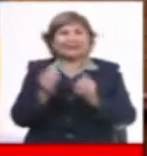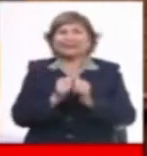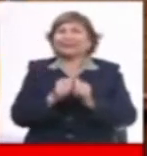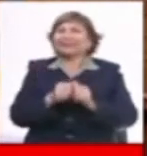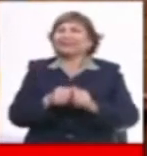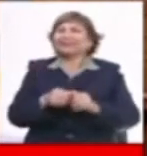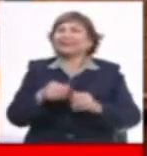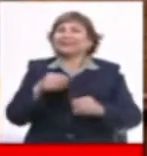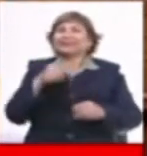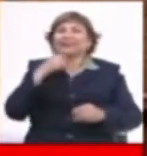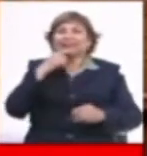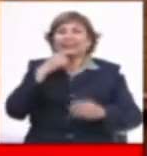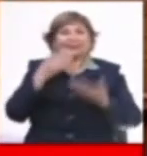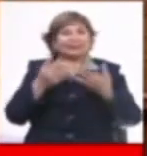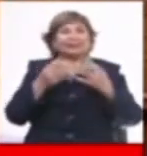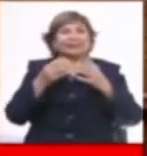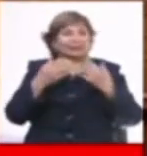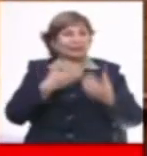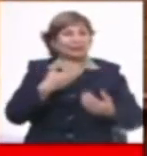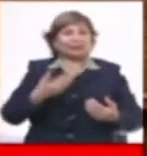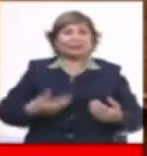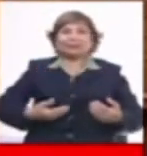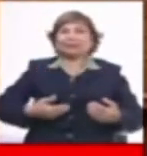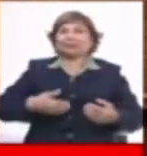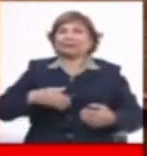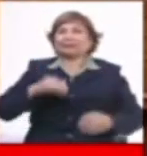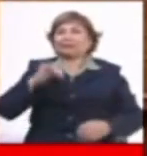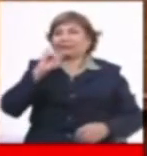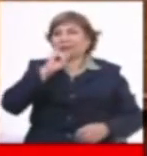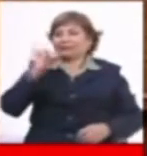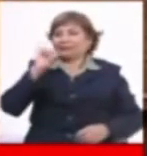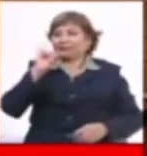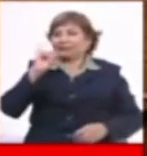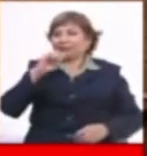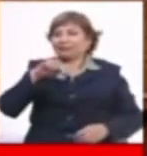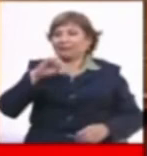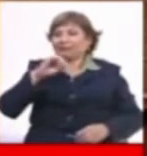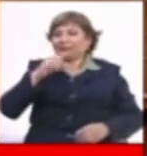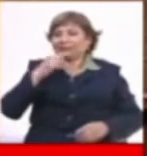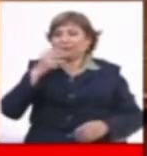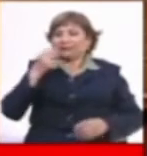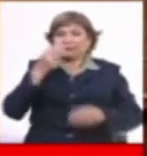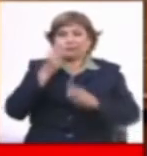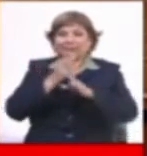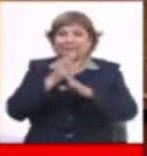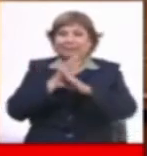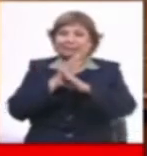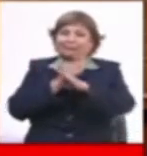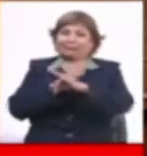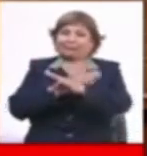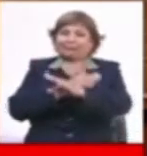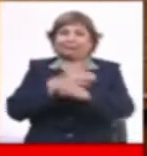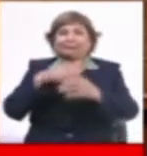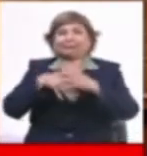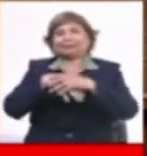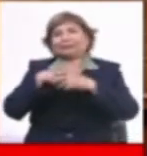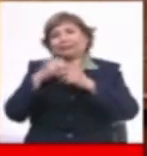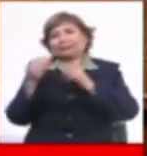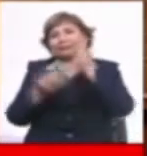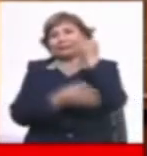y un gobierno de izquierda por supuesto que también ofrece desarrollo salir de la